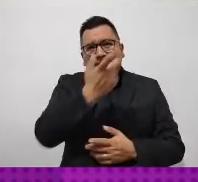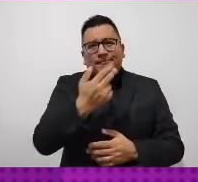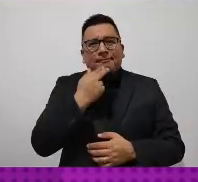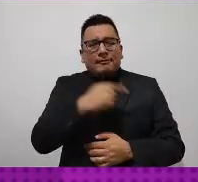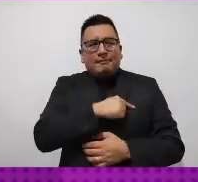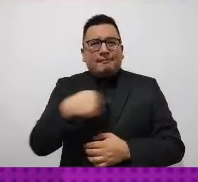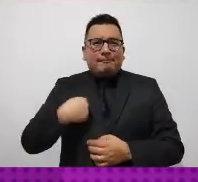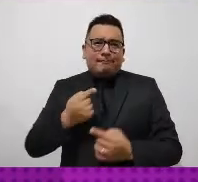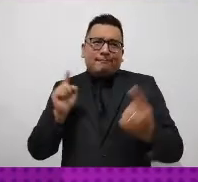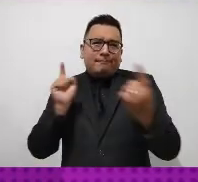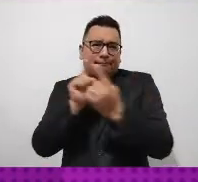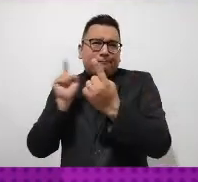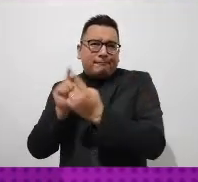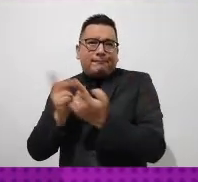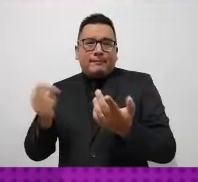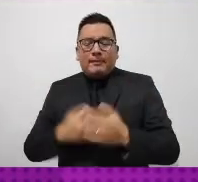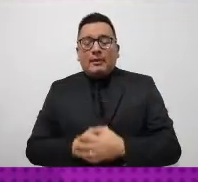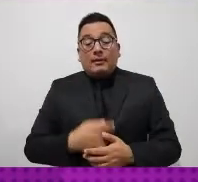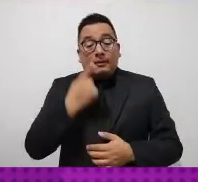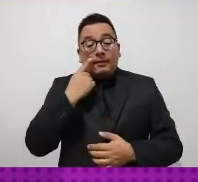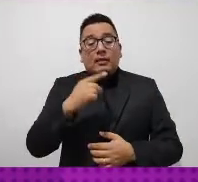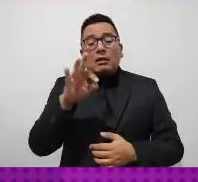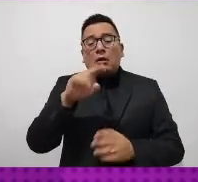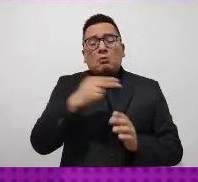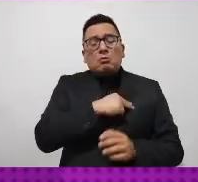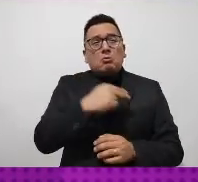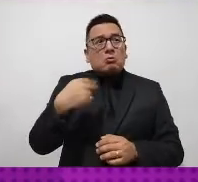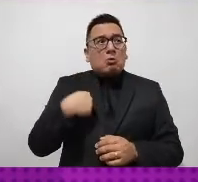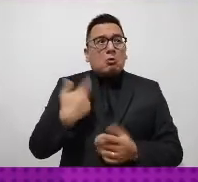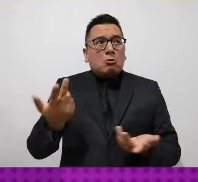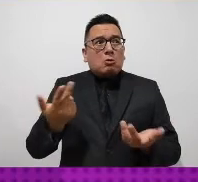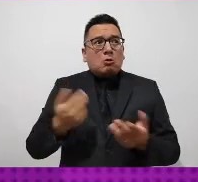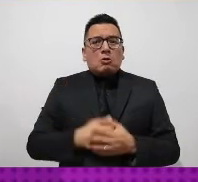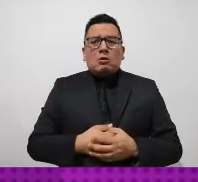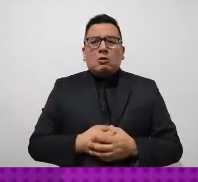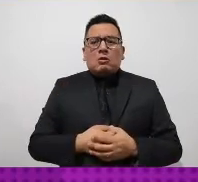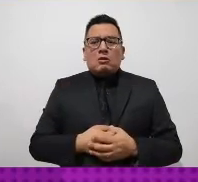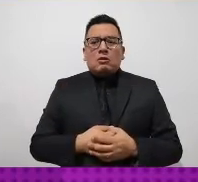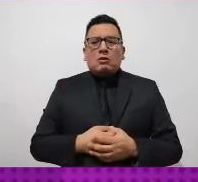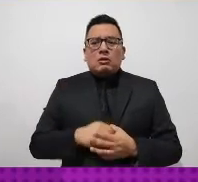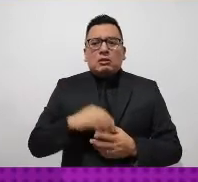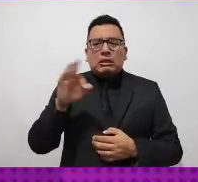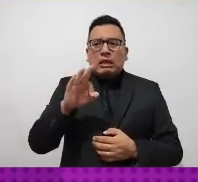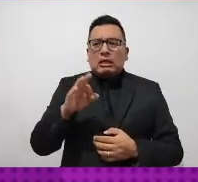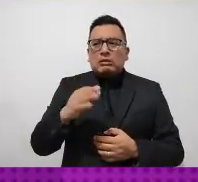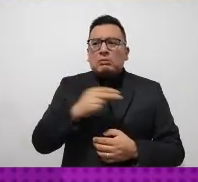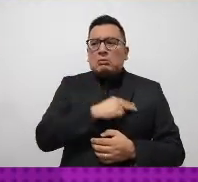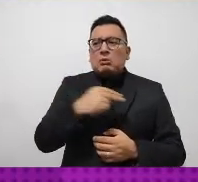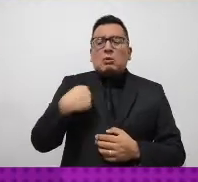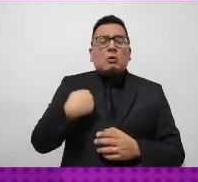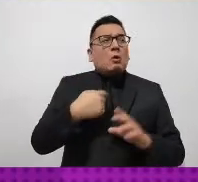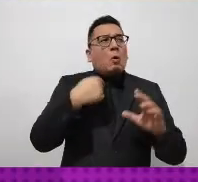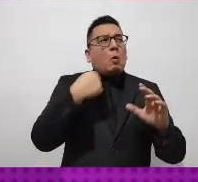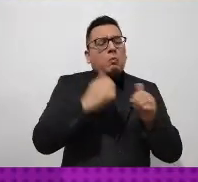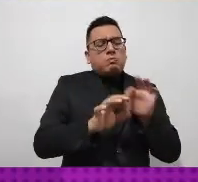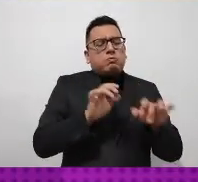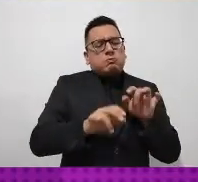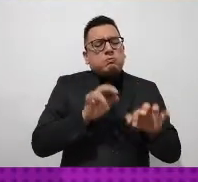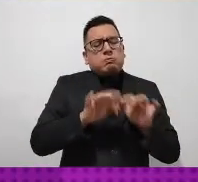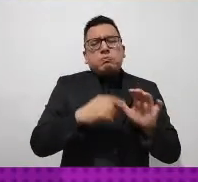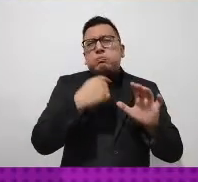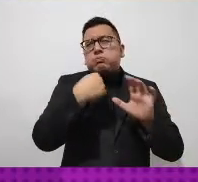presencialmente. Y me explico un poquito más. Nosotros podríamos, e incluso lo hicimos en un primer momento, mandamos correos